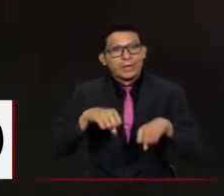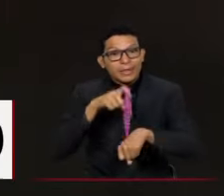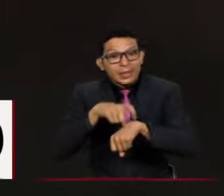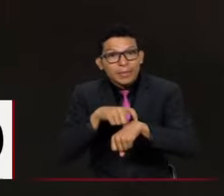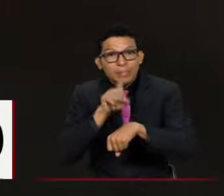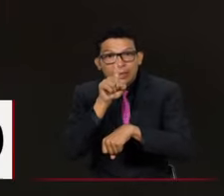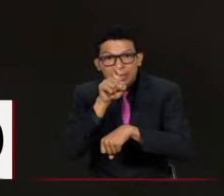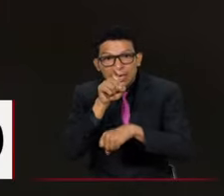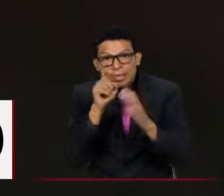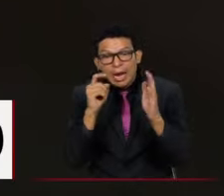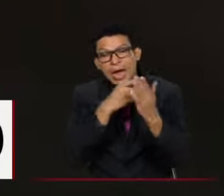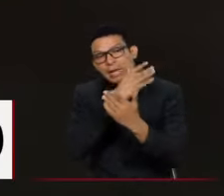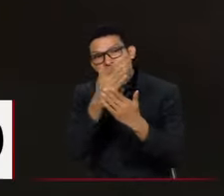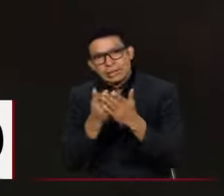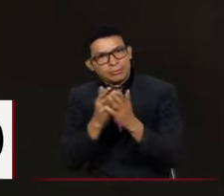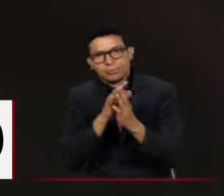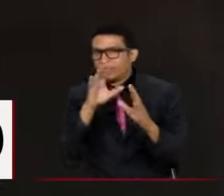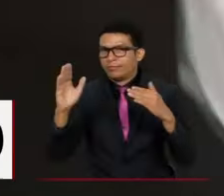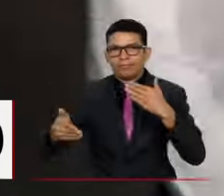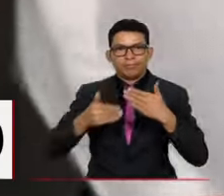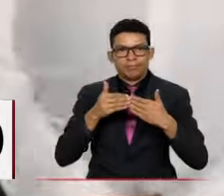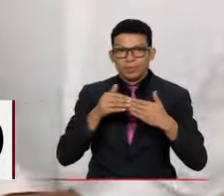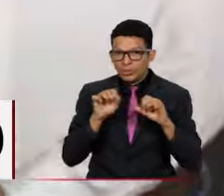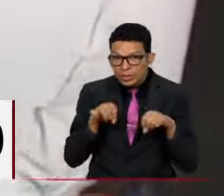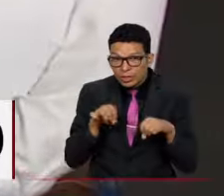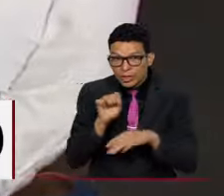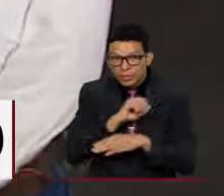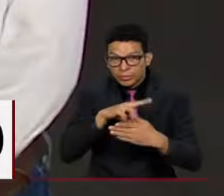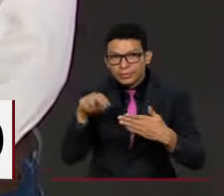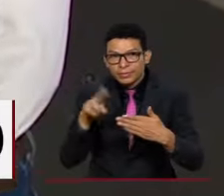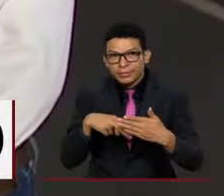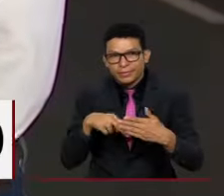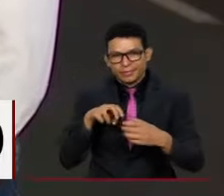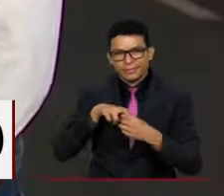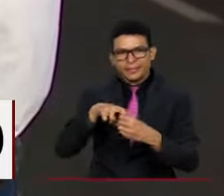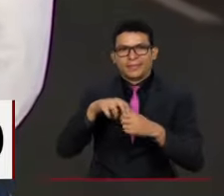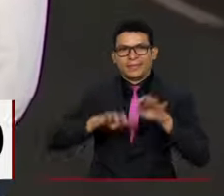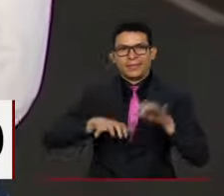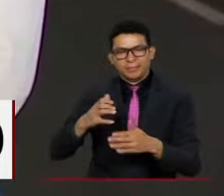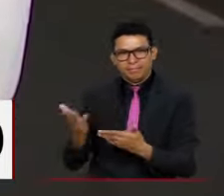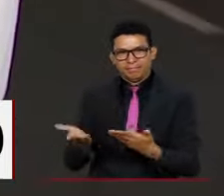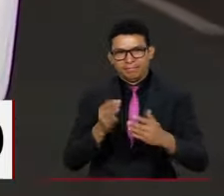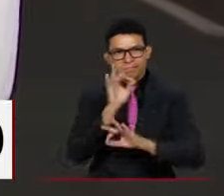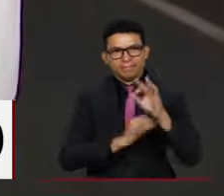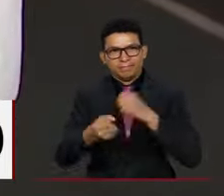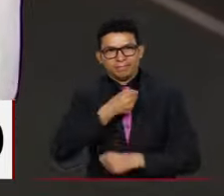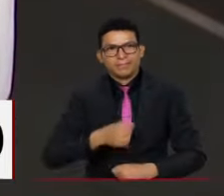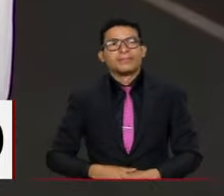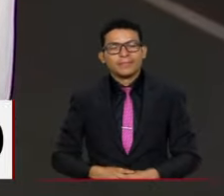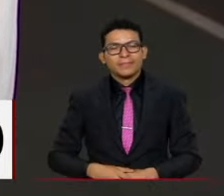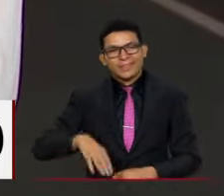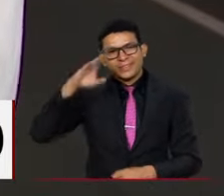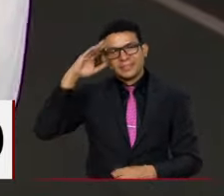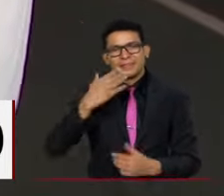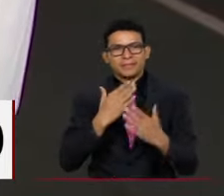6, vuelve y queda cerrada para los vehículos. ¿Es así o no? Secretario de Movilidad Wilmer Tavares, bienvenido a Telepacífico. Hola, muy buenas